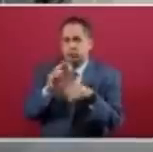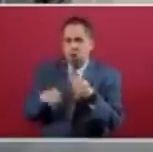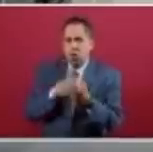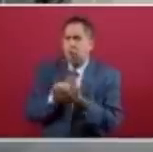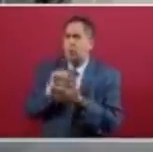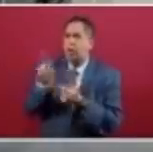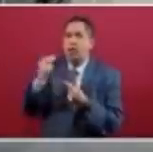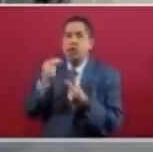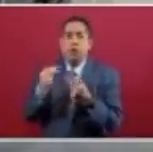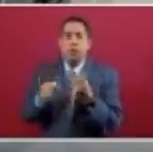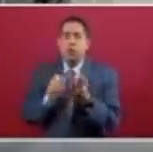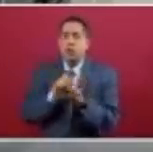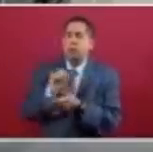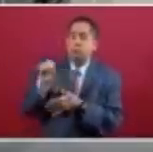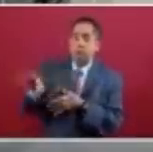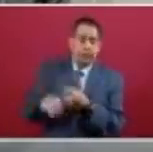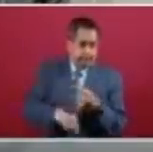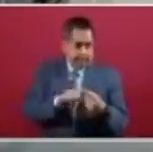Envío también